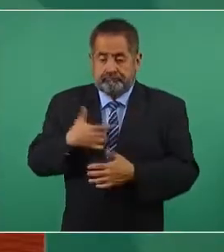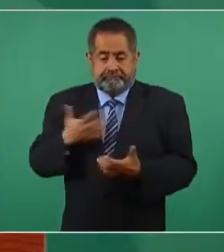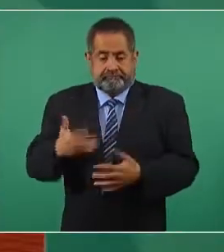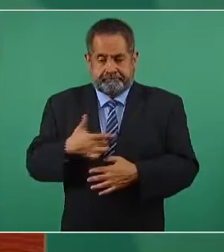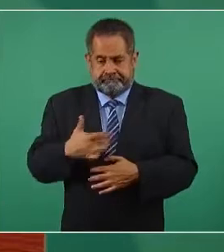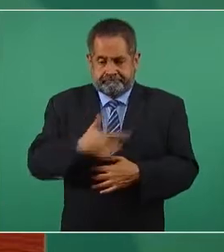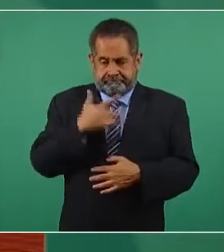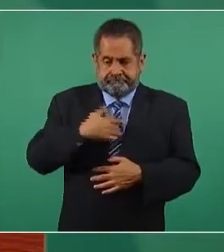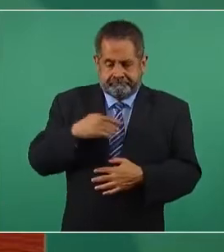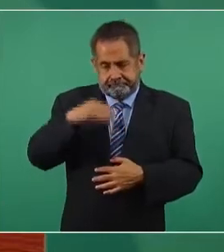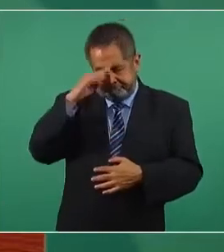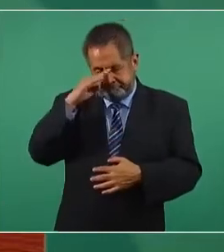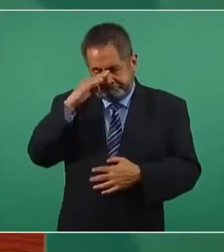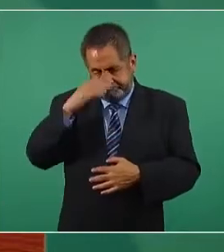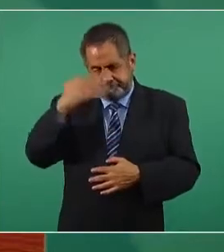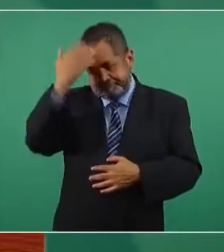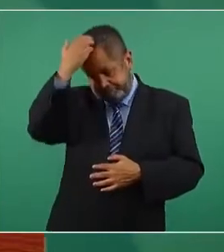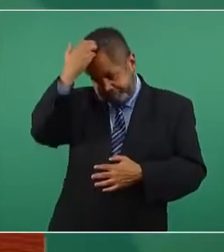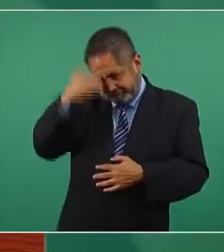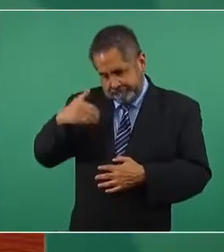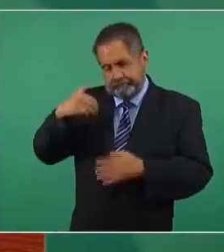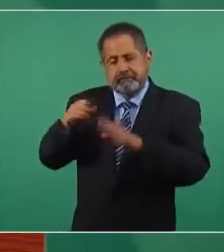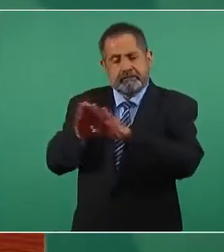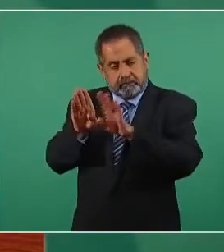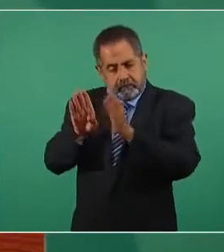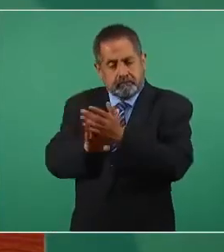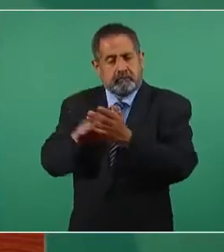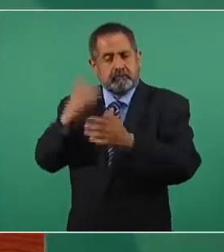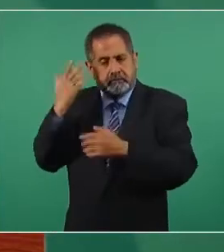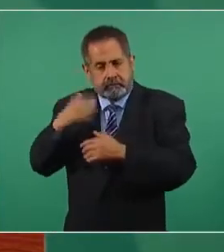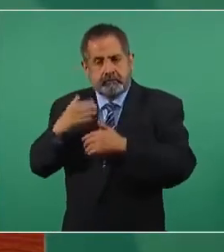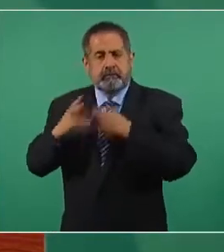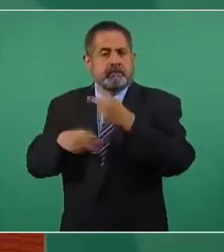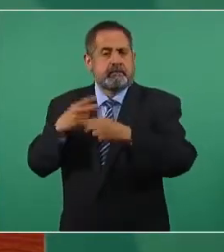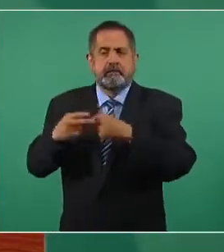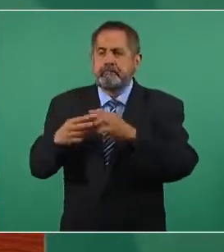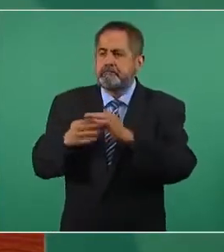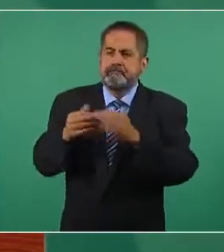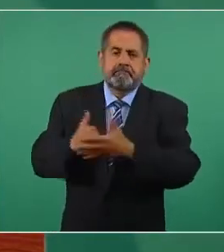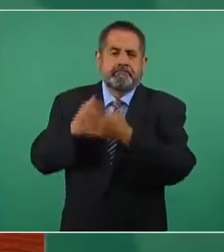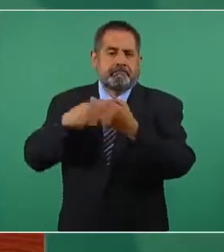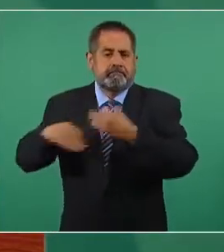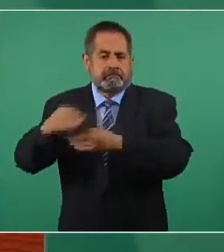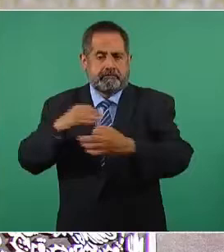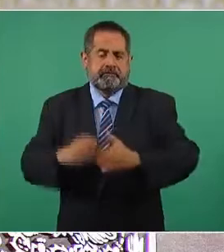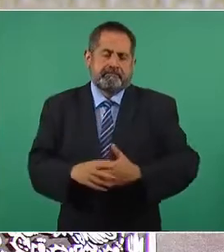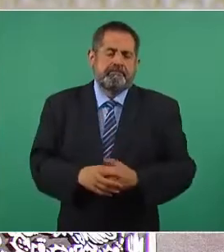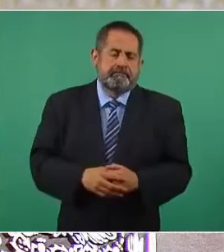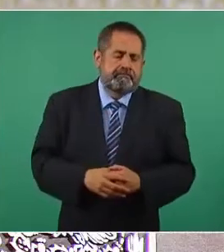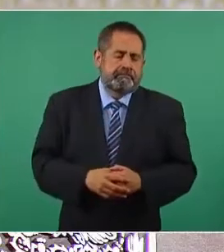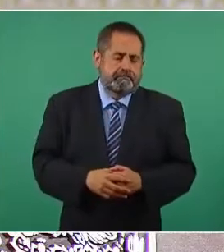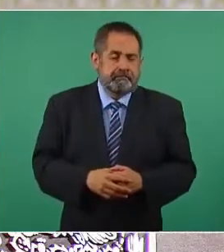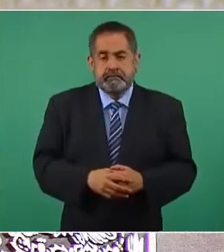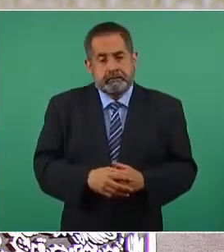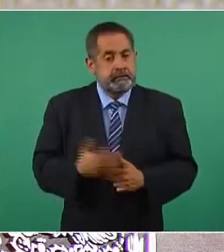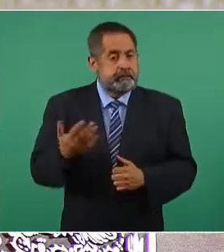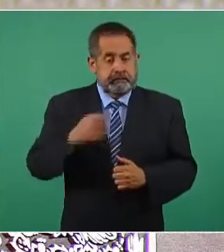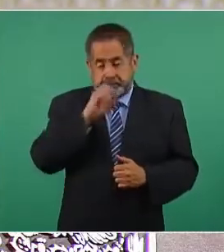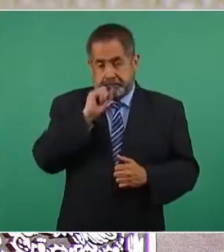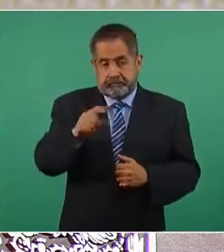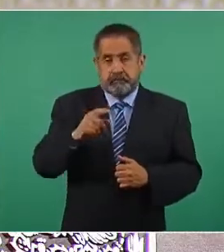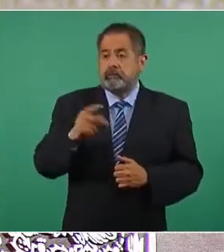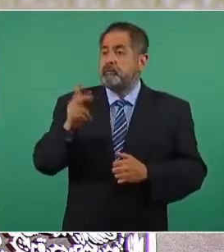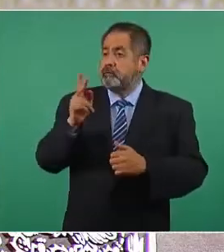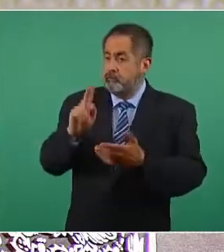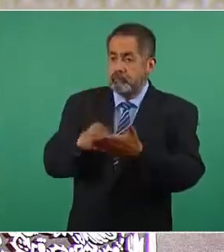valorar precisamente lo que tenemos, que es esa capacidad de poder servir a los demás. Entonces, en cuanto, insisto, al regreso